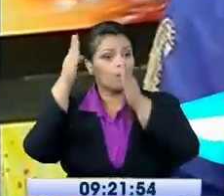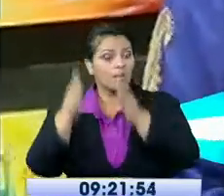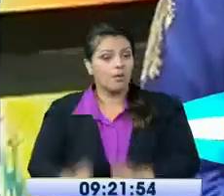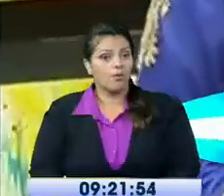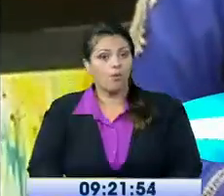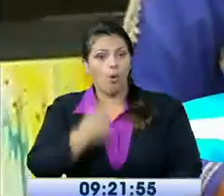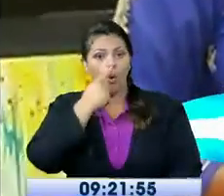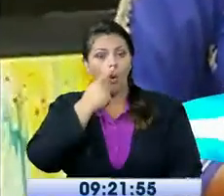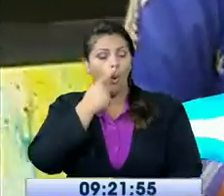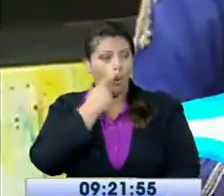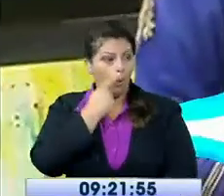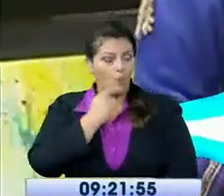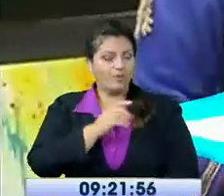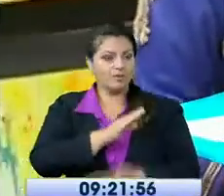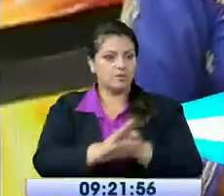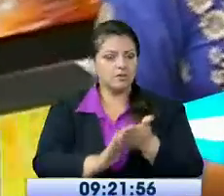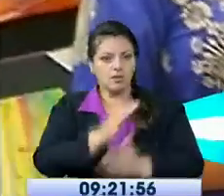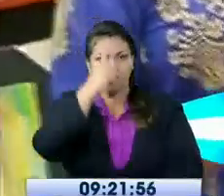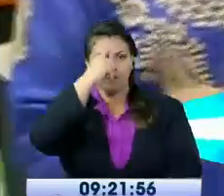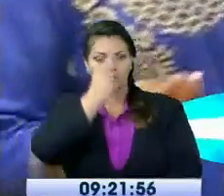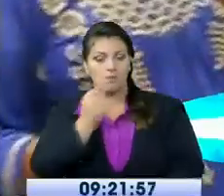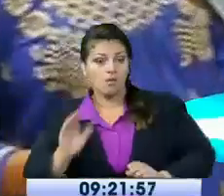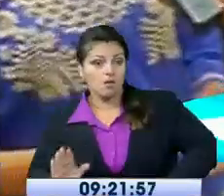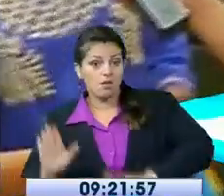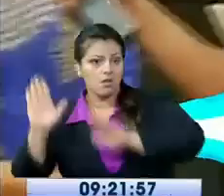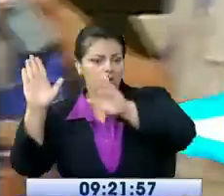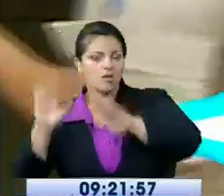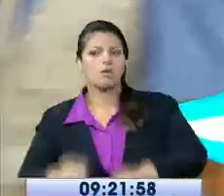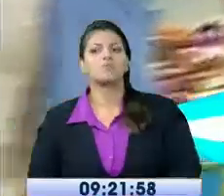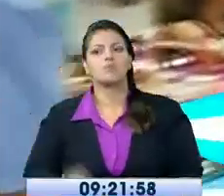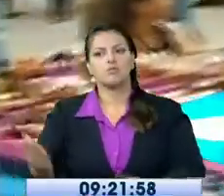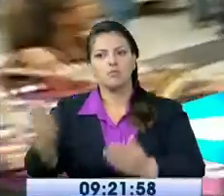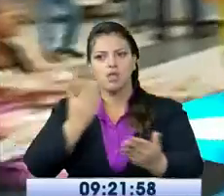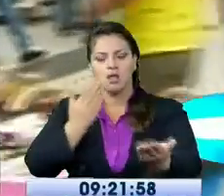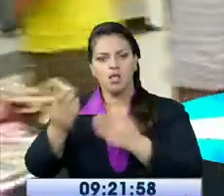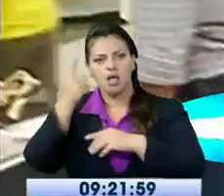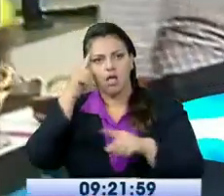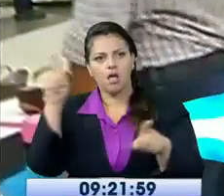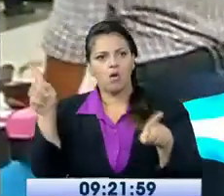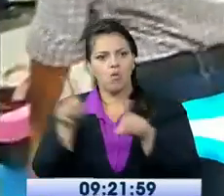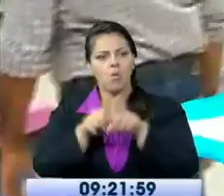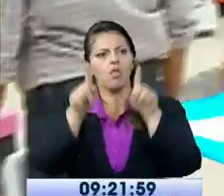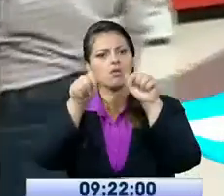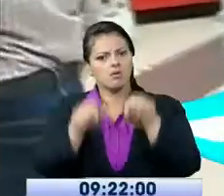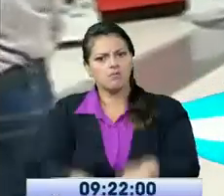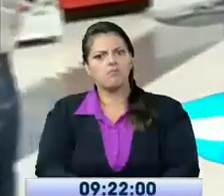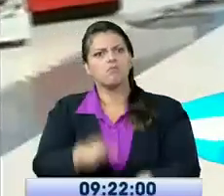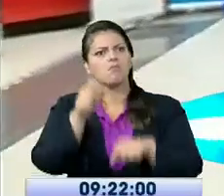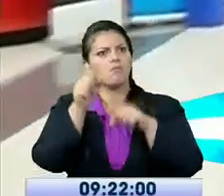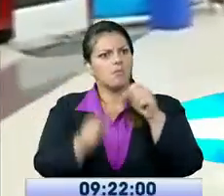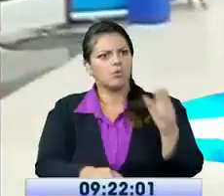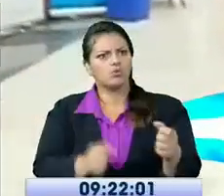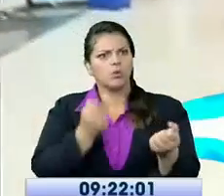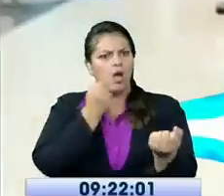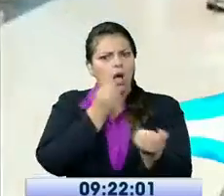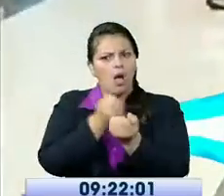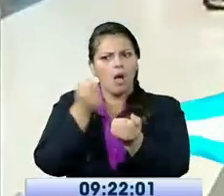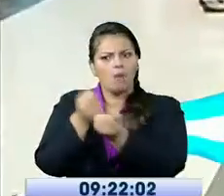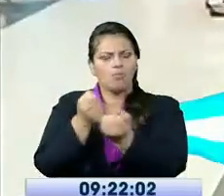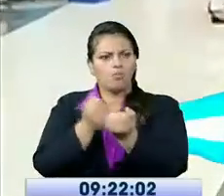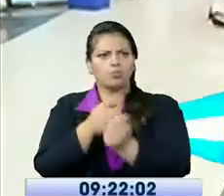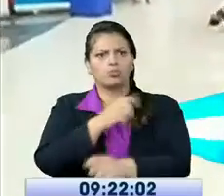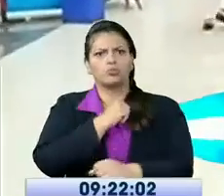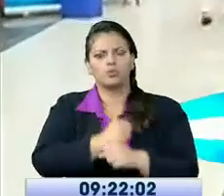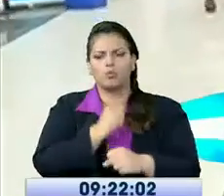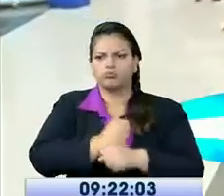estamos comprometidos en el trabajo para fortalecer el emprendimiento. Okay, ¿Desde